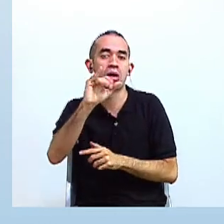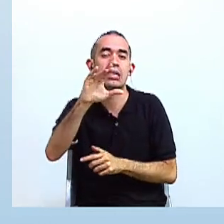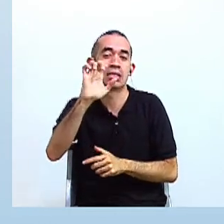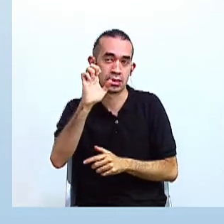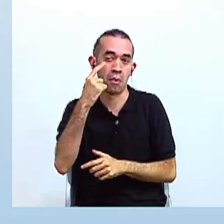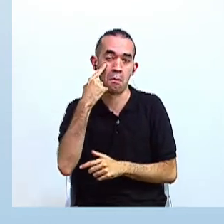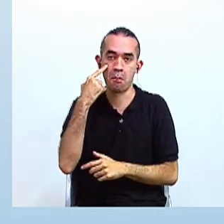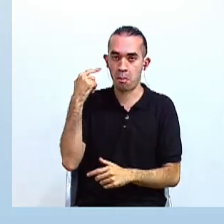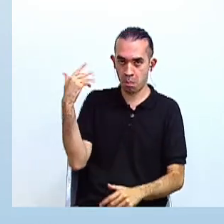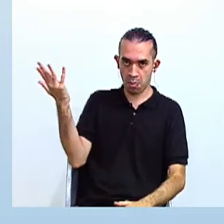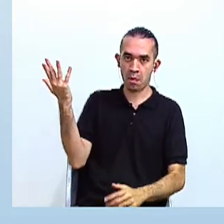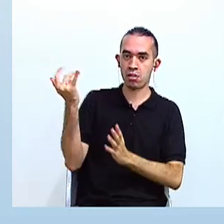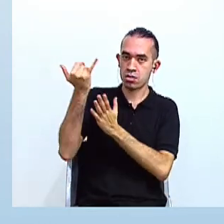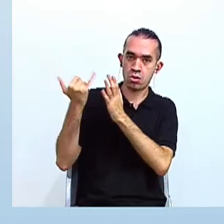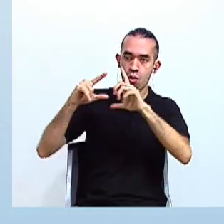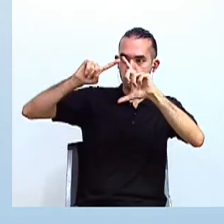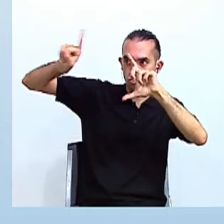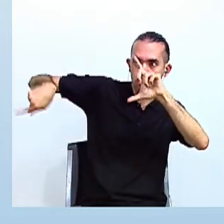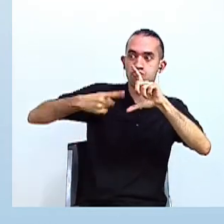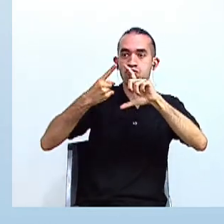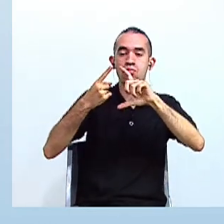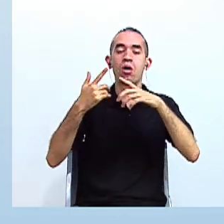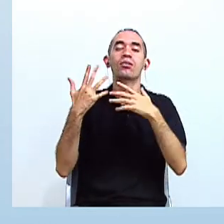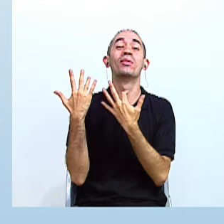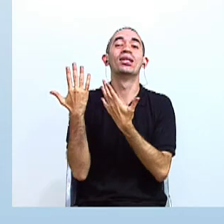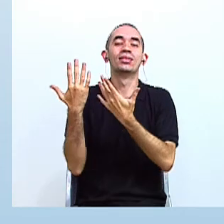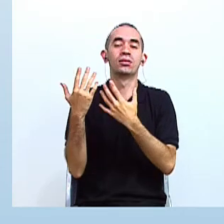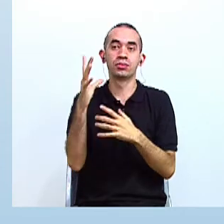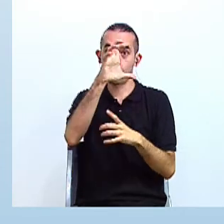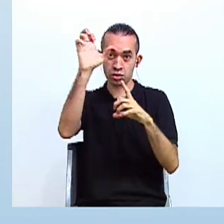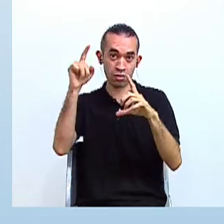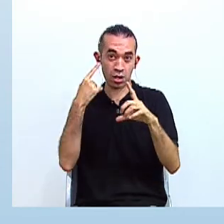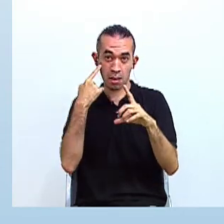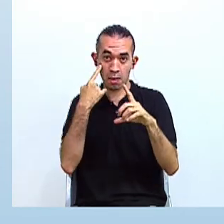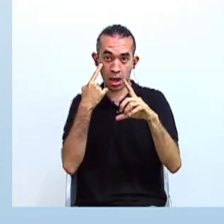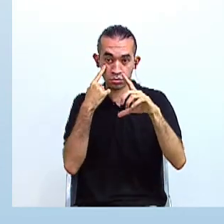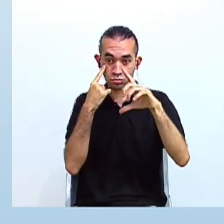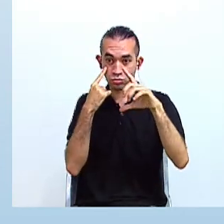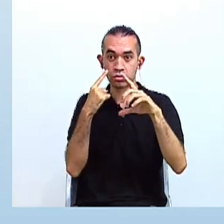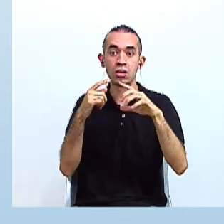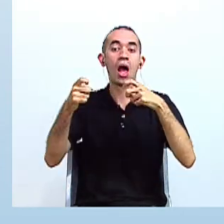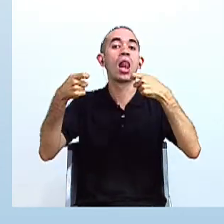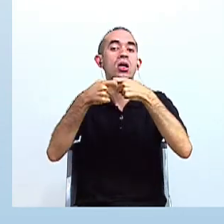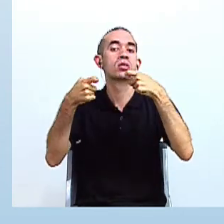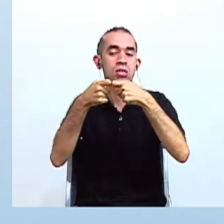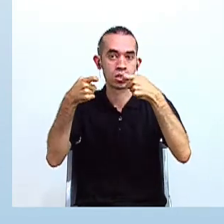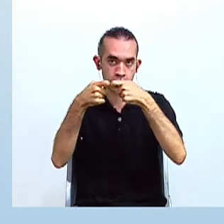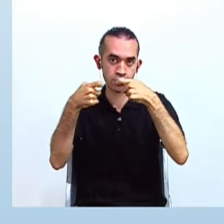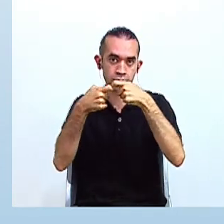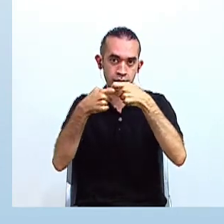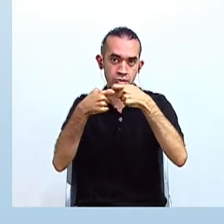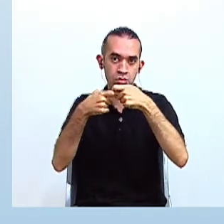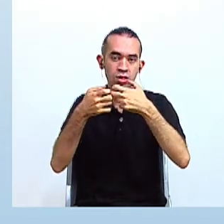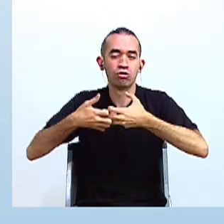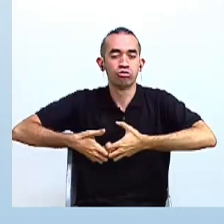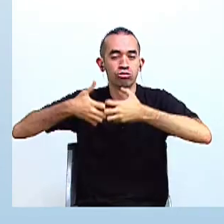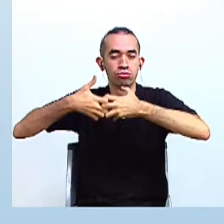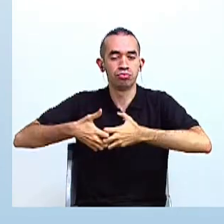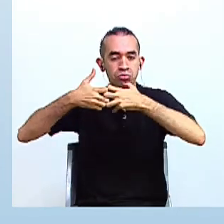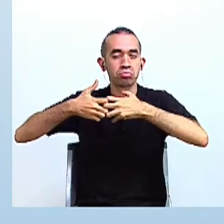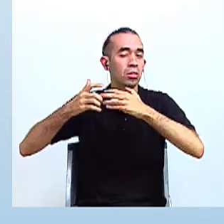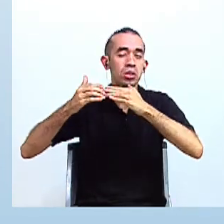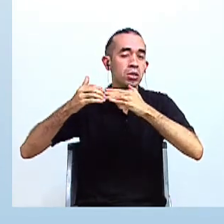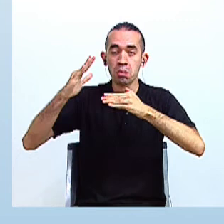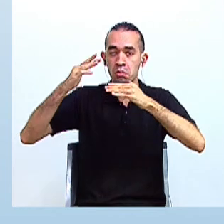un gráfico que nos llena de esperanza. Costa Rica es un país donde la producción eléctrica procede en un 80, en un